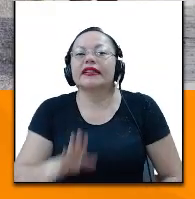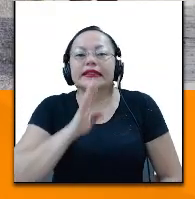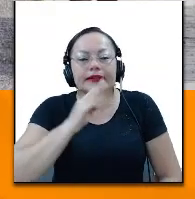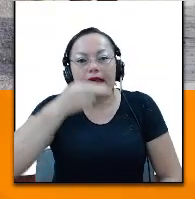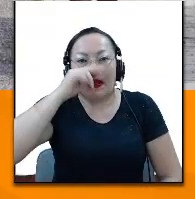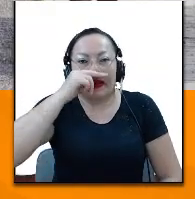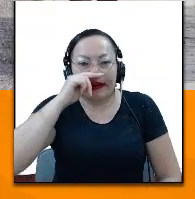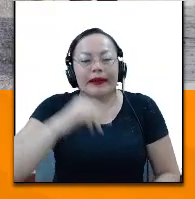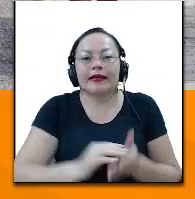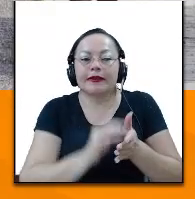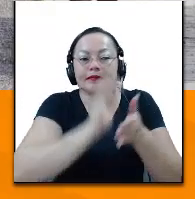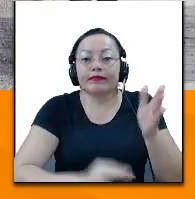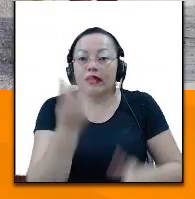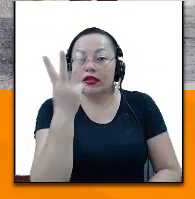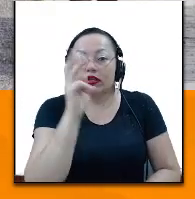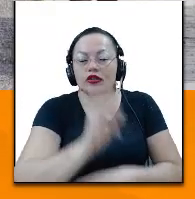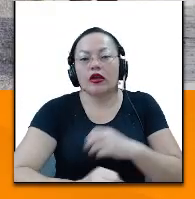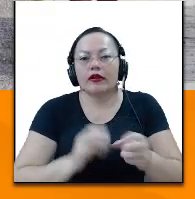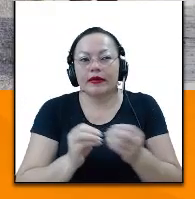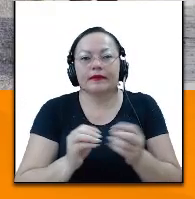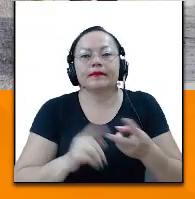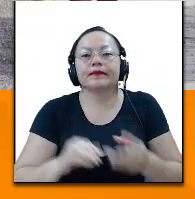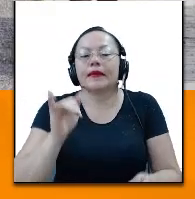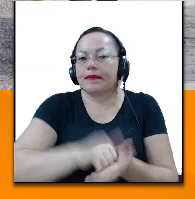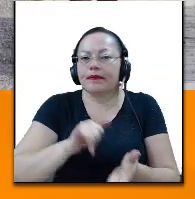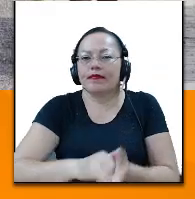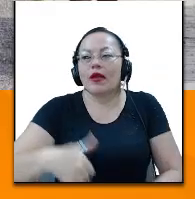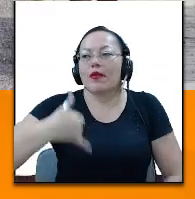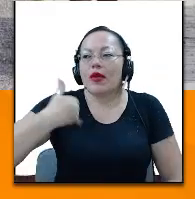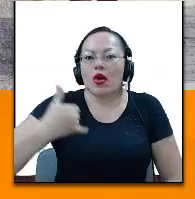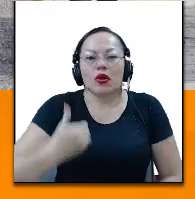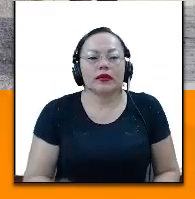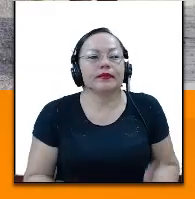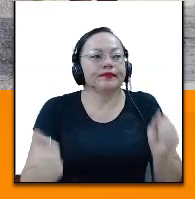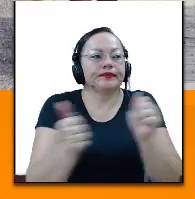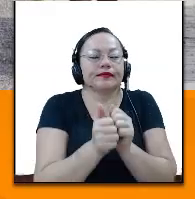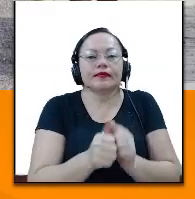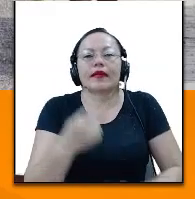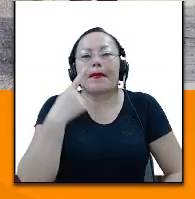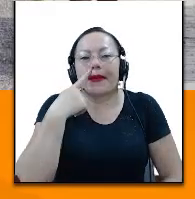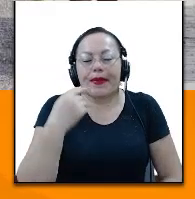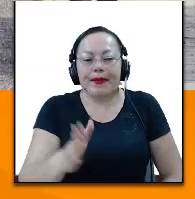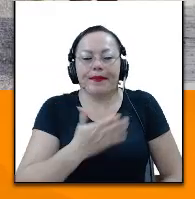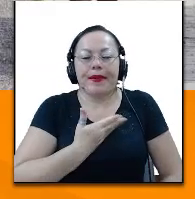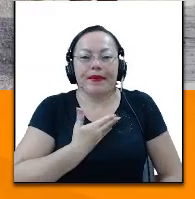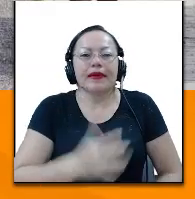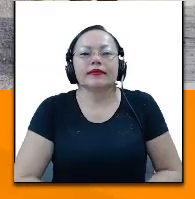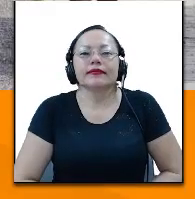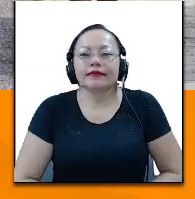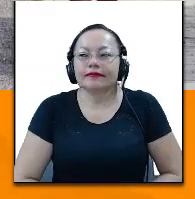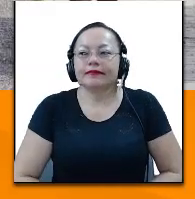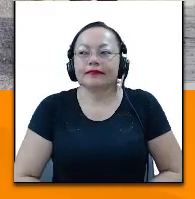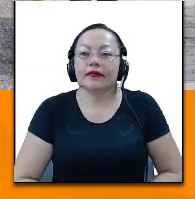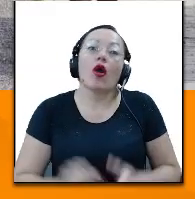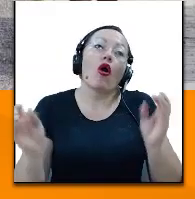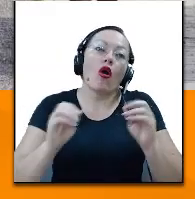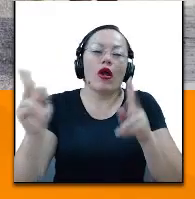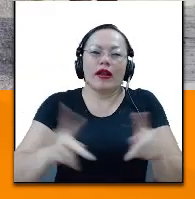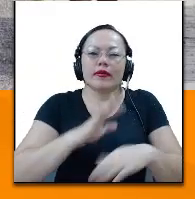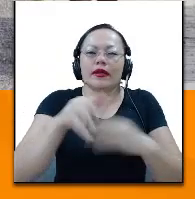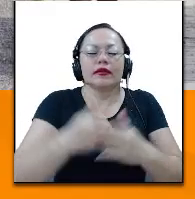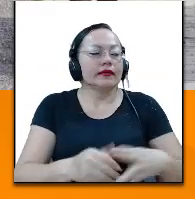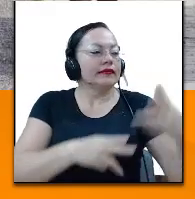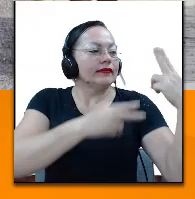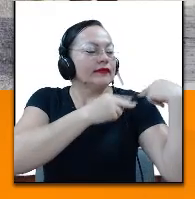edad. De igual forma, los adolescentes que se encuentren sin la compañía de sus padres o de las personas que tengan a cargo